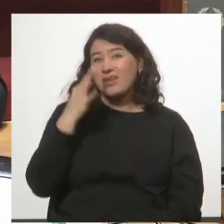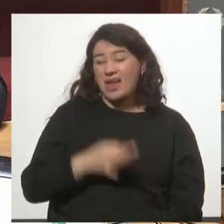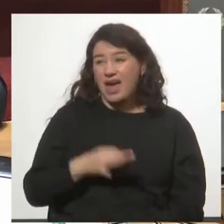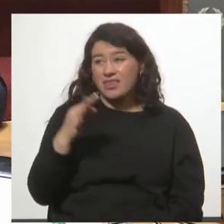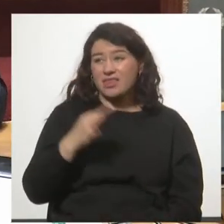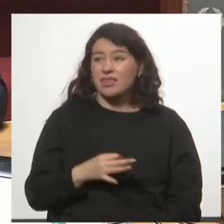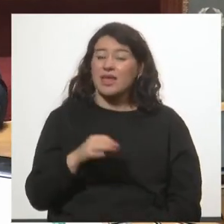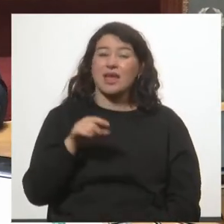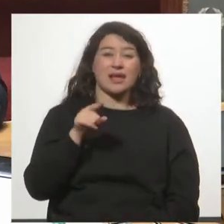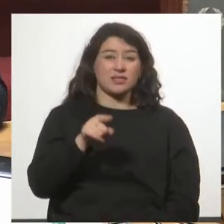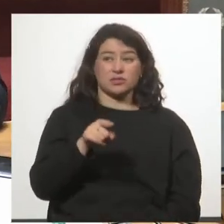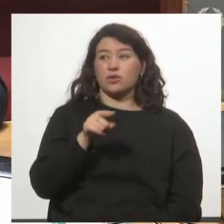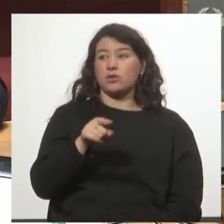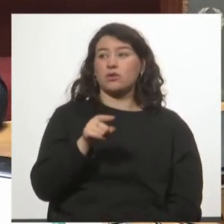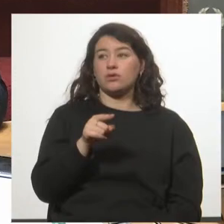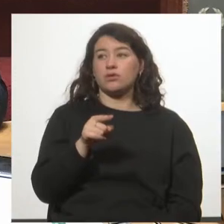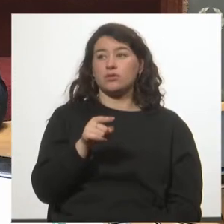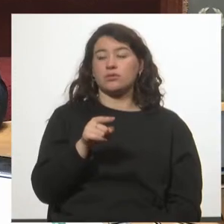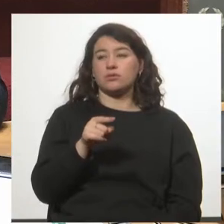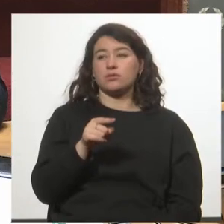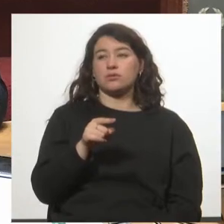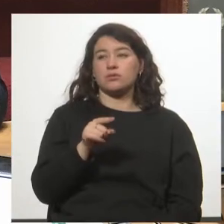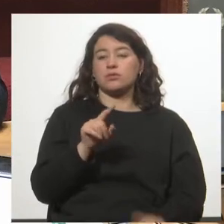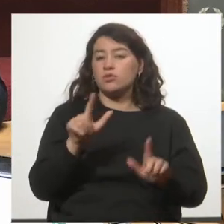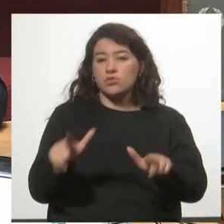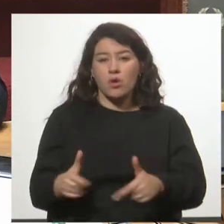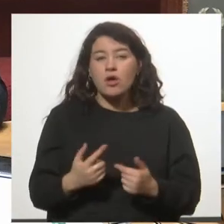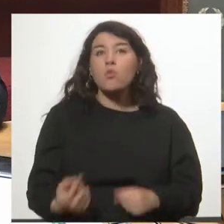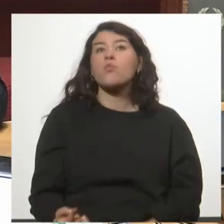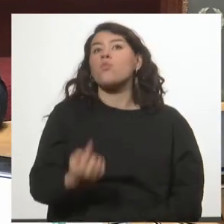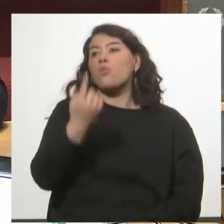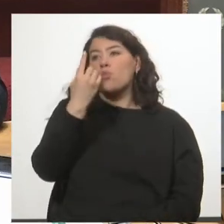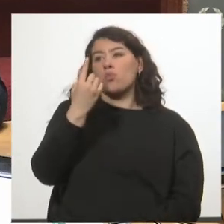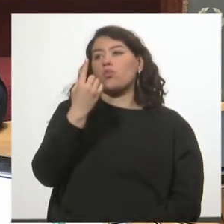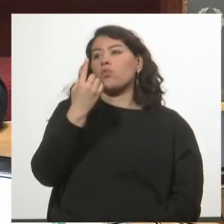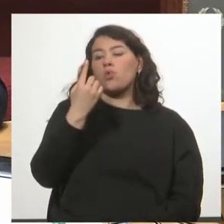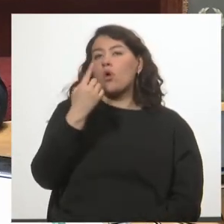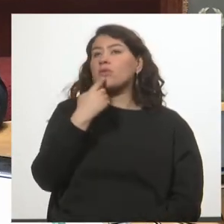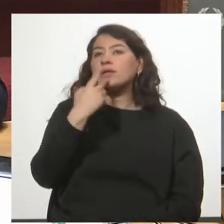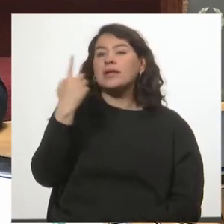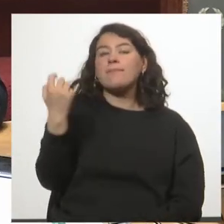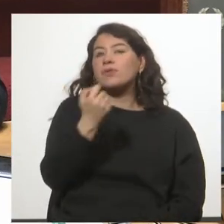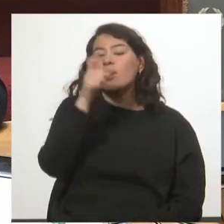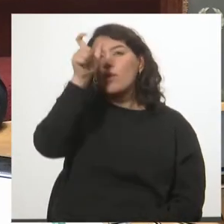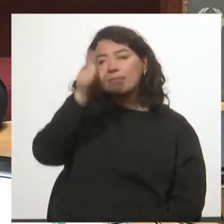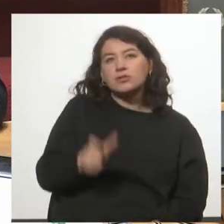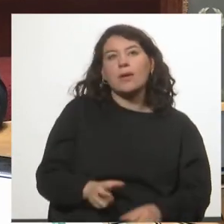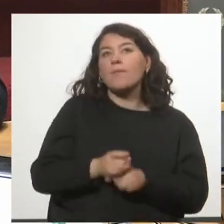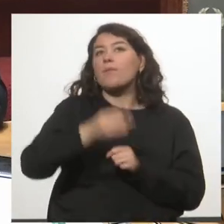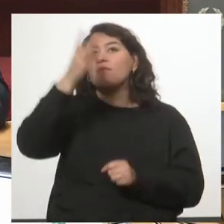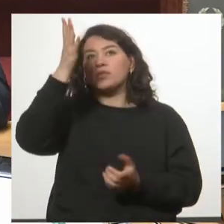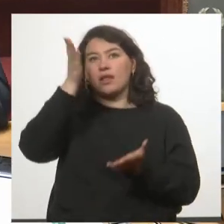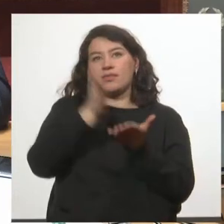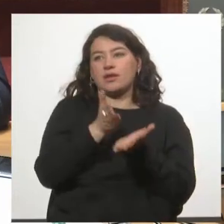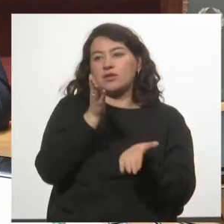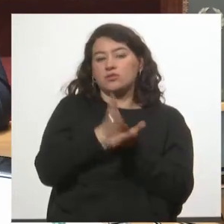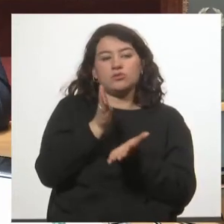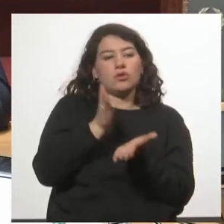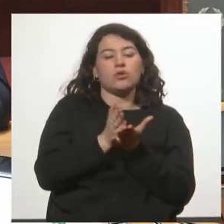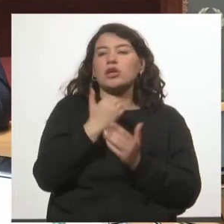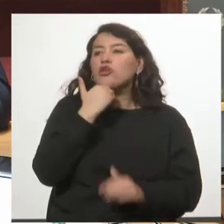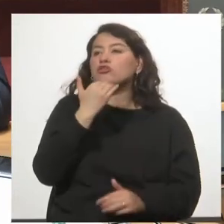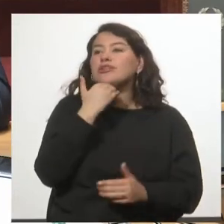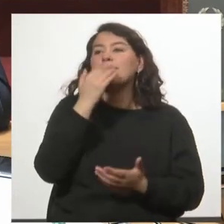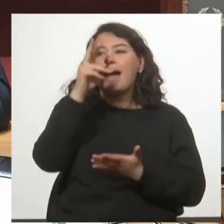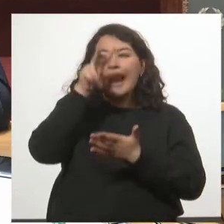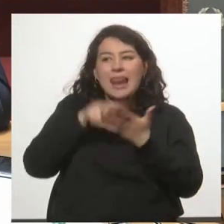eso no hay un solo destacado profesional del derecho que no sepa leer